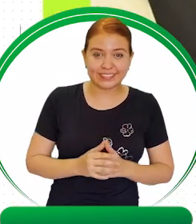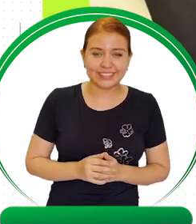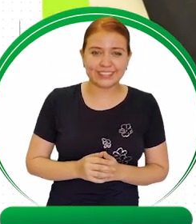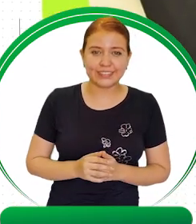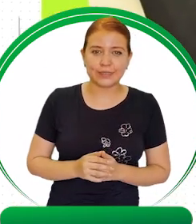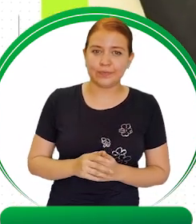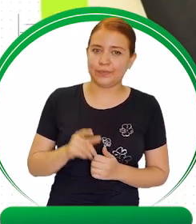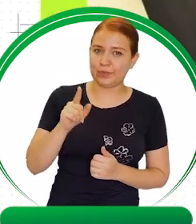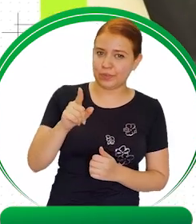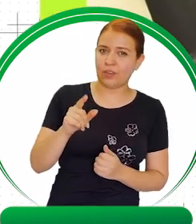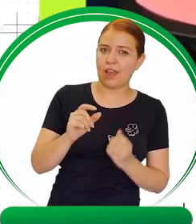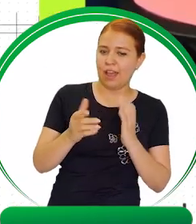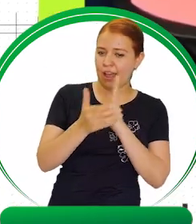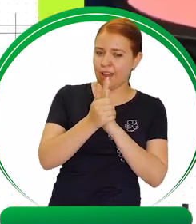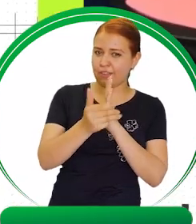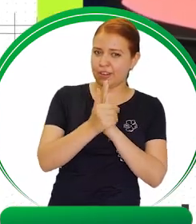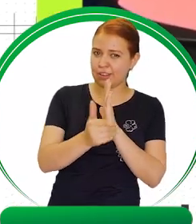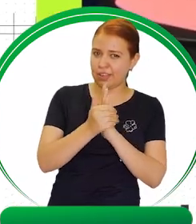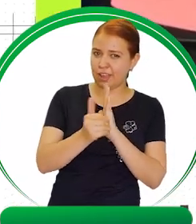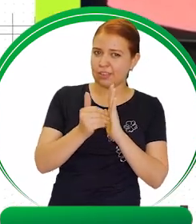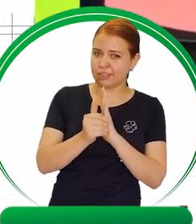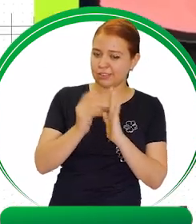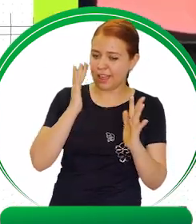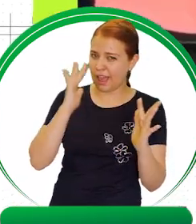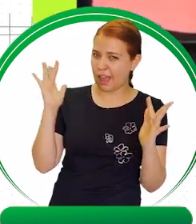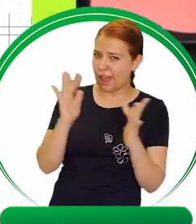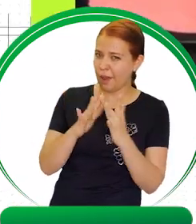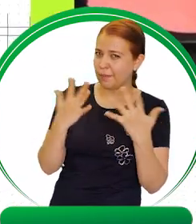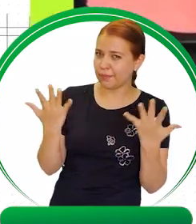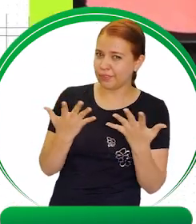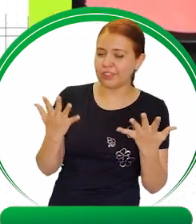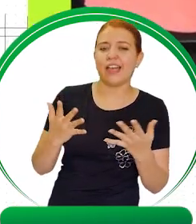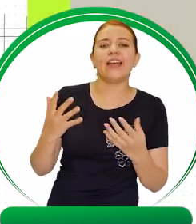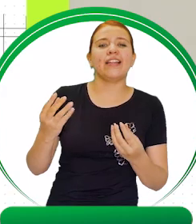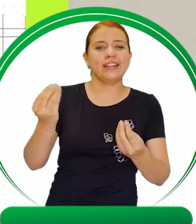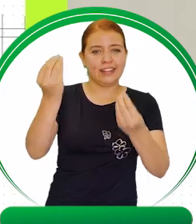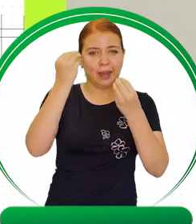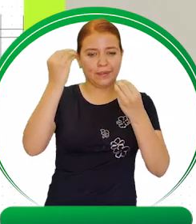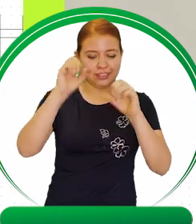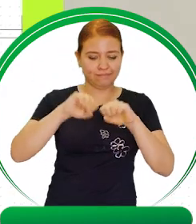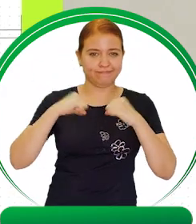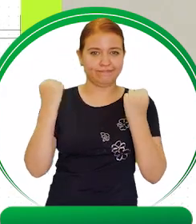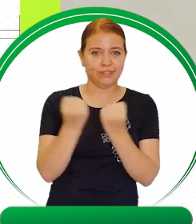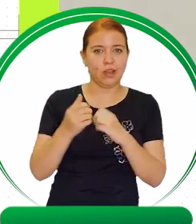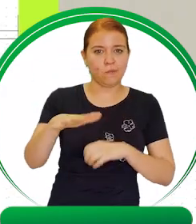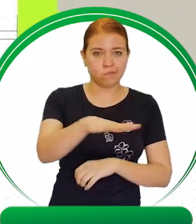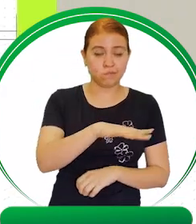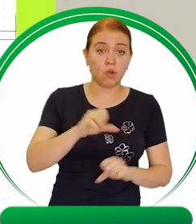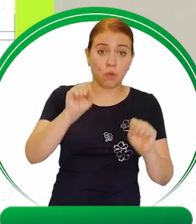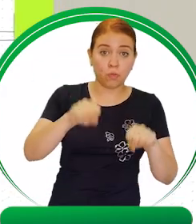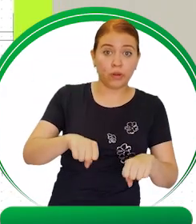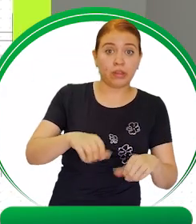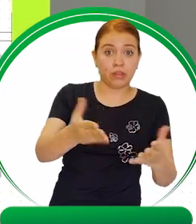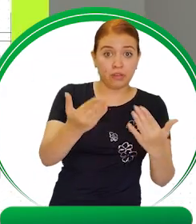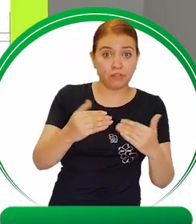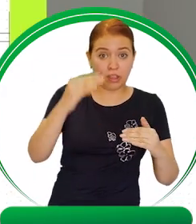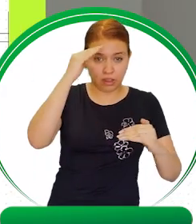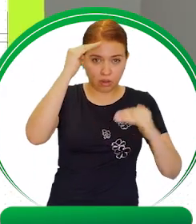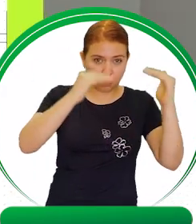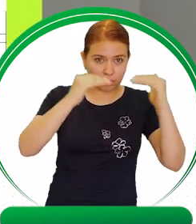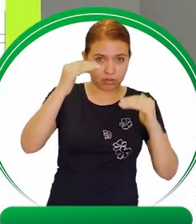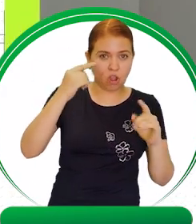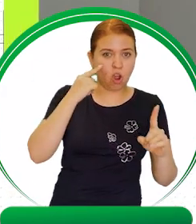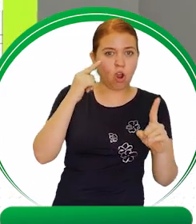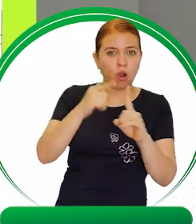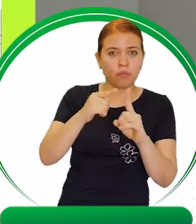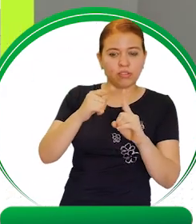Potencia tus habilidades en los modernos salones de capacitación de nuestra sede. Aquí podrás mejorar tus competencias para destacarte en el